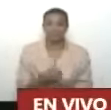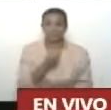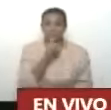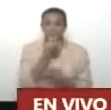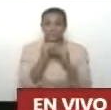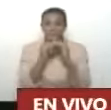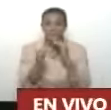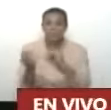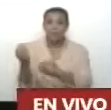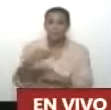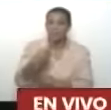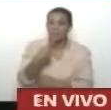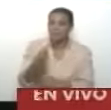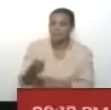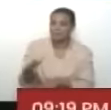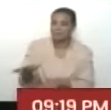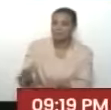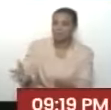¿Qué más se puede decir?